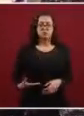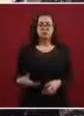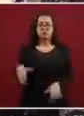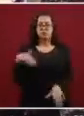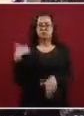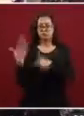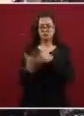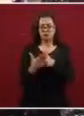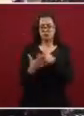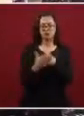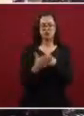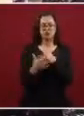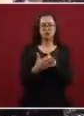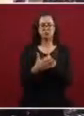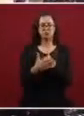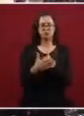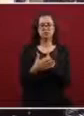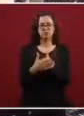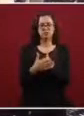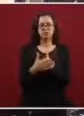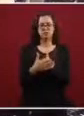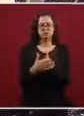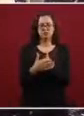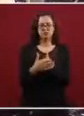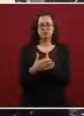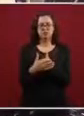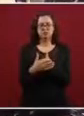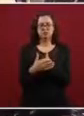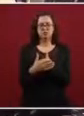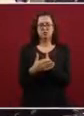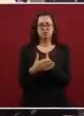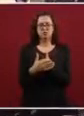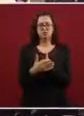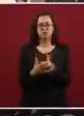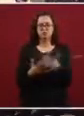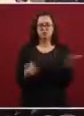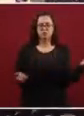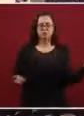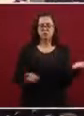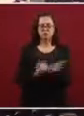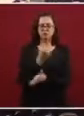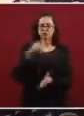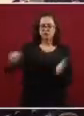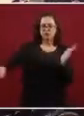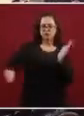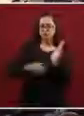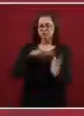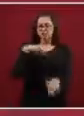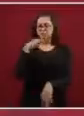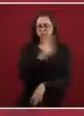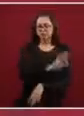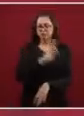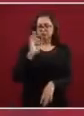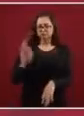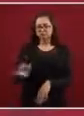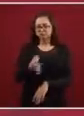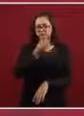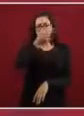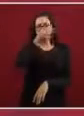próximo a vencerse el decreto que renovamos y en una política que hemos